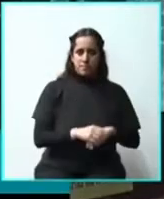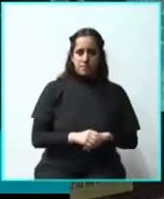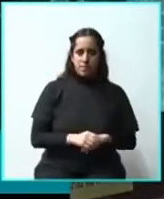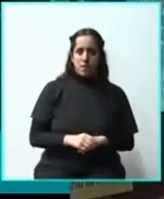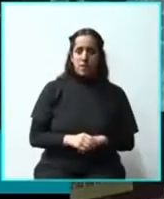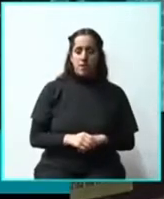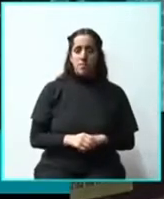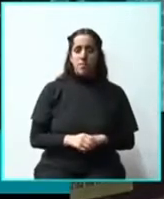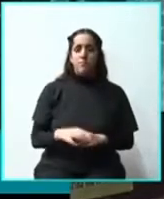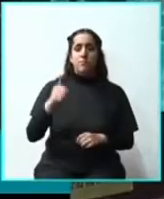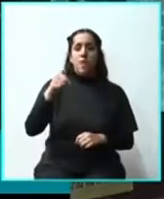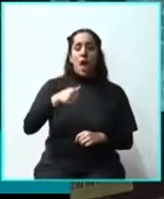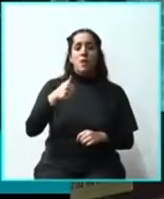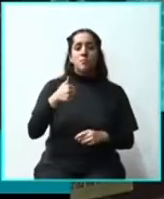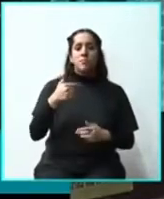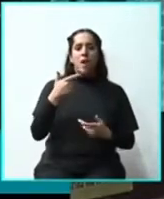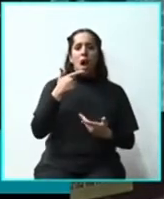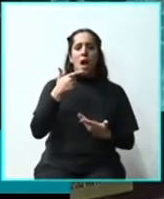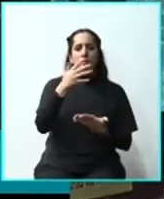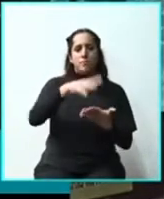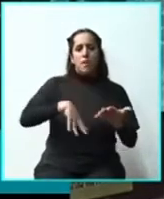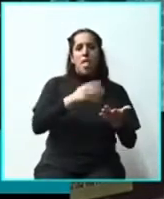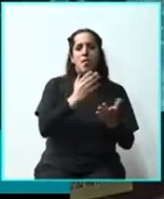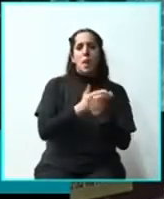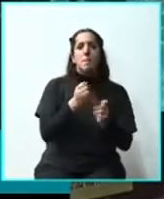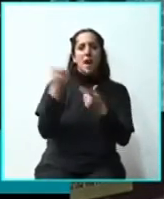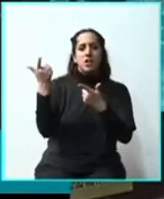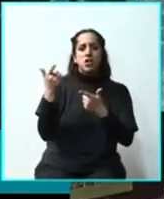Bueno, ponemos en consideración el despacho